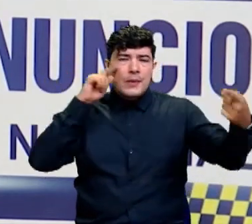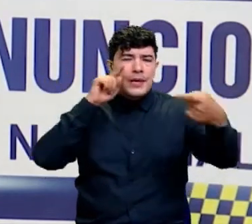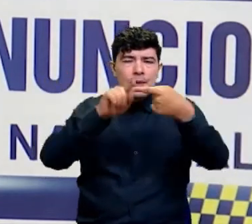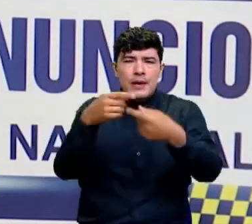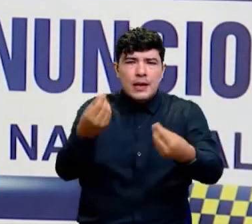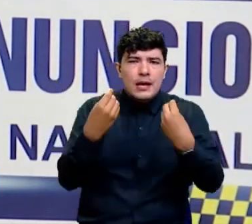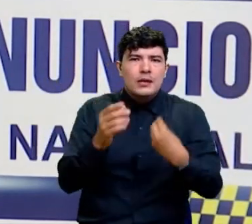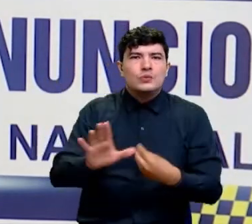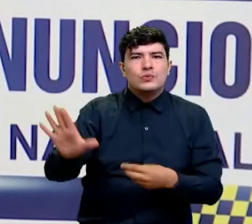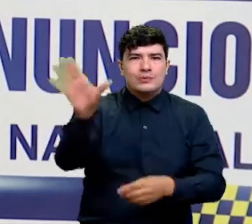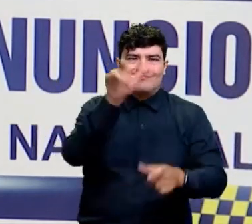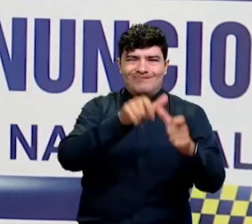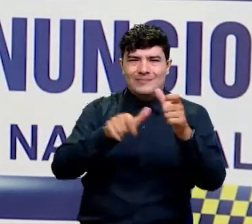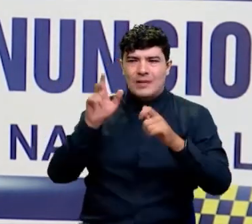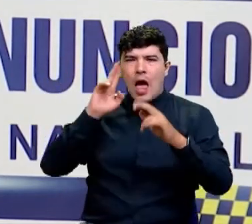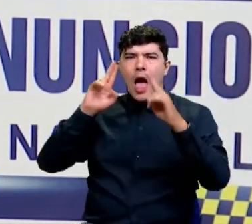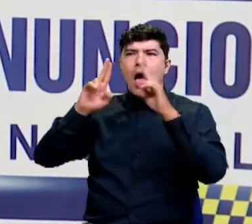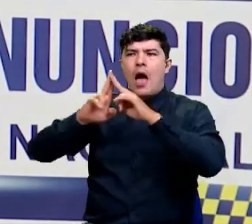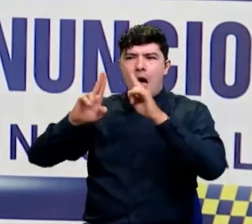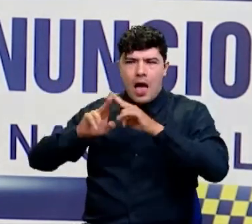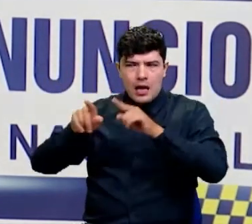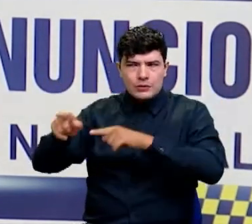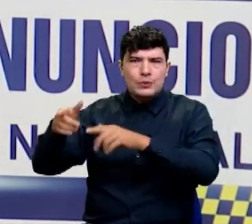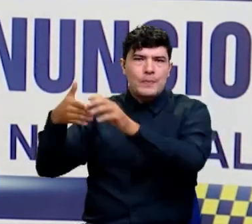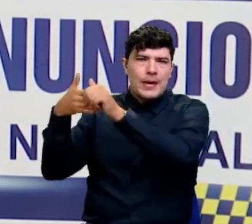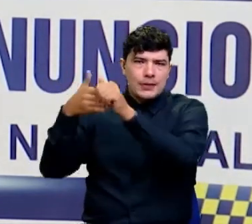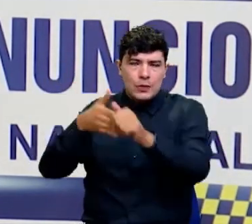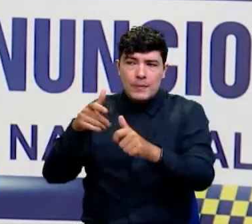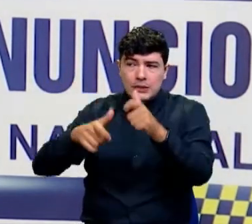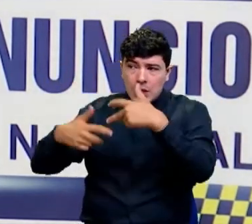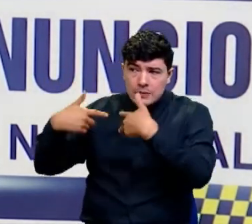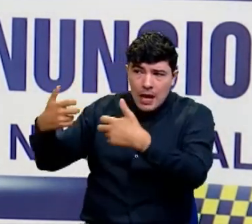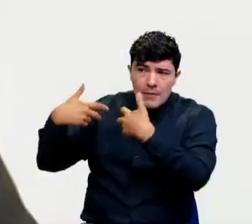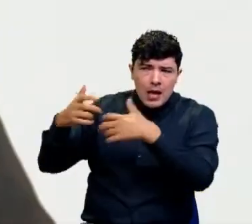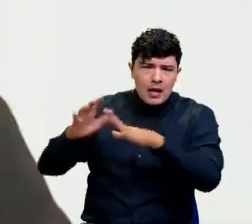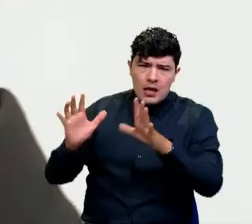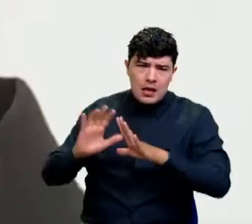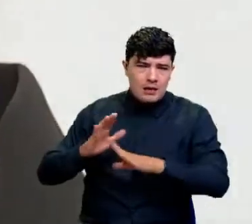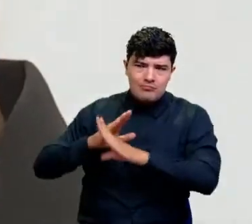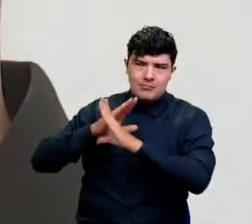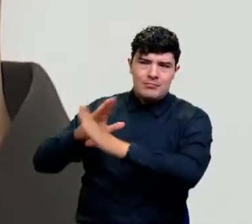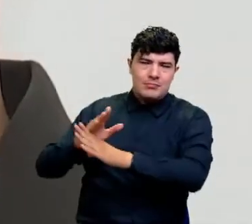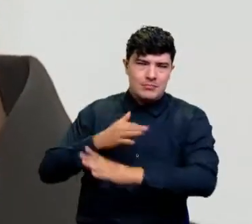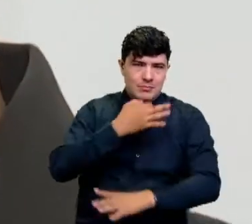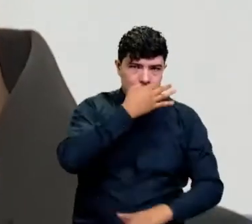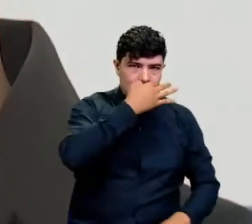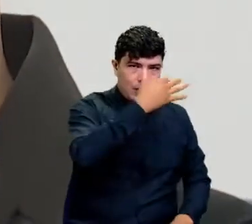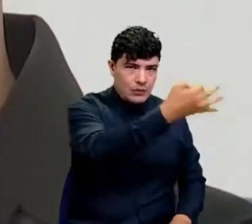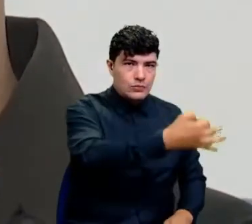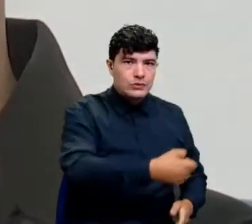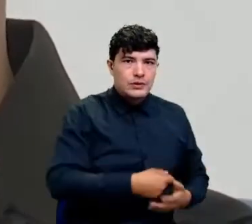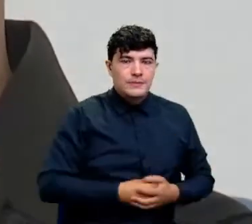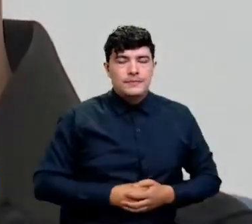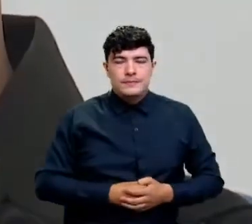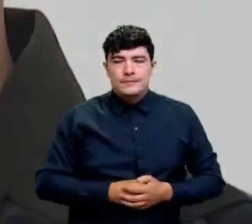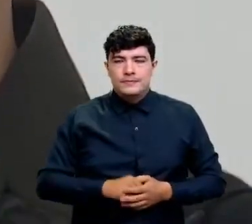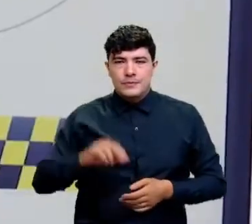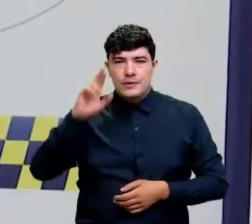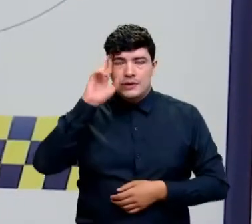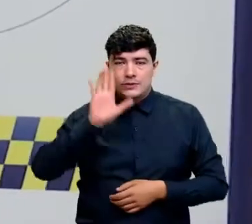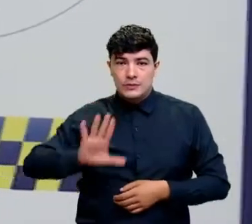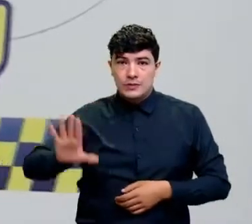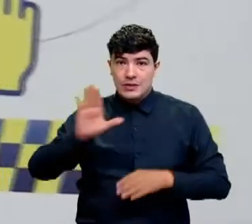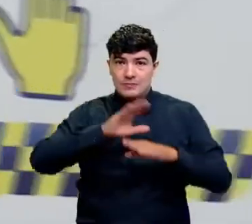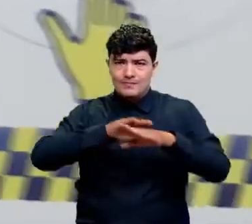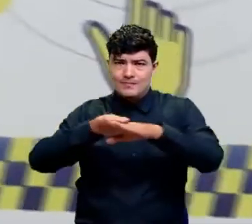se presenta esta modalidad para evitar que las personas caigan en este delito. Las autoridades hacen un llamado para que las personas